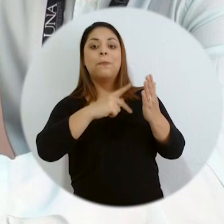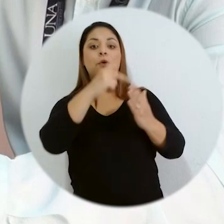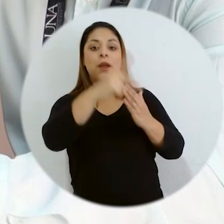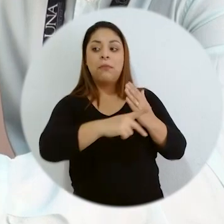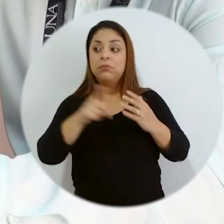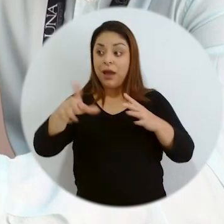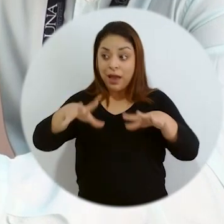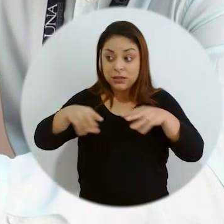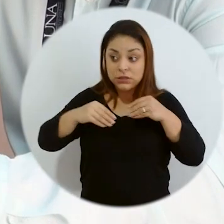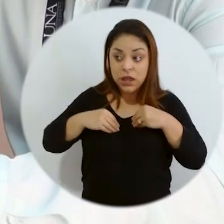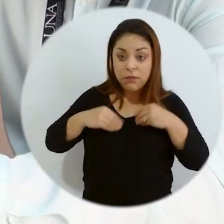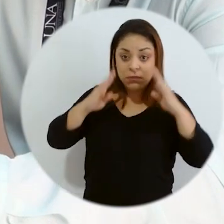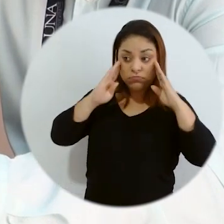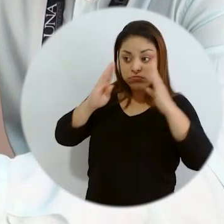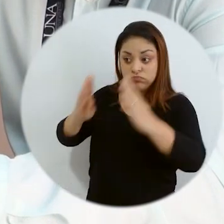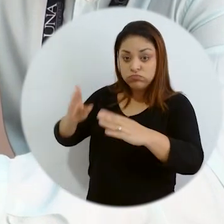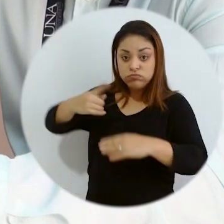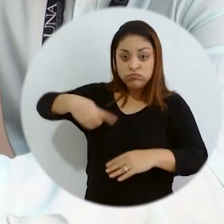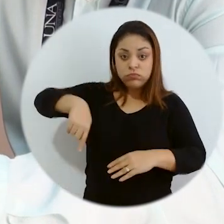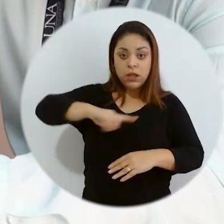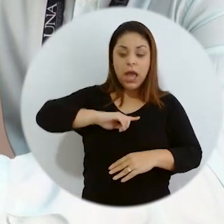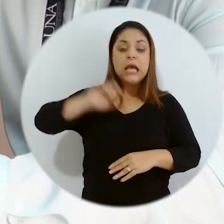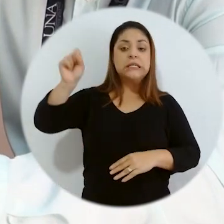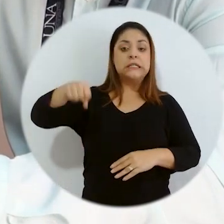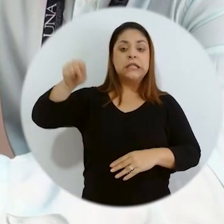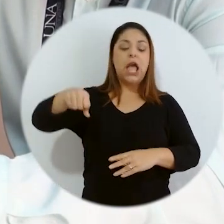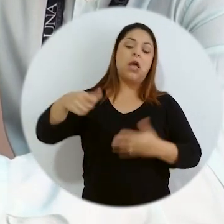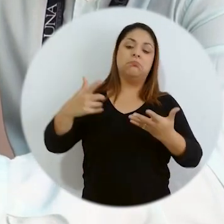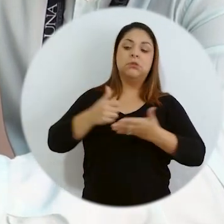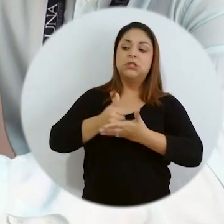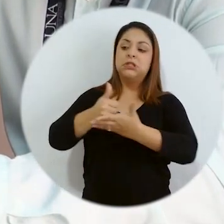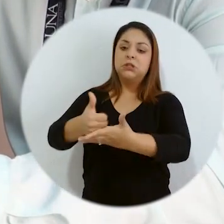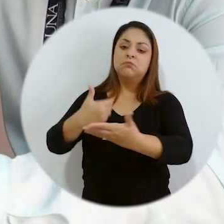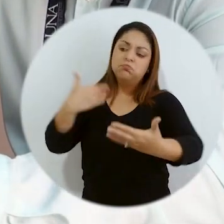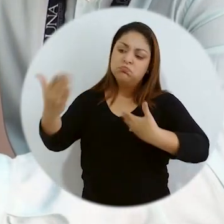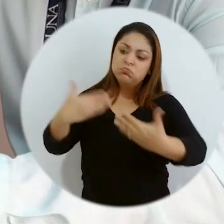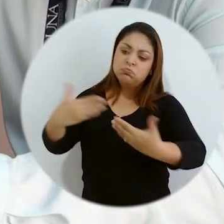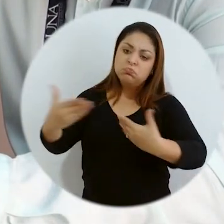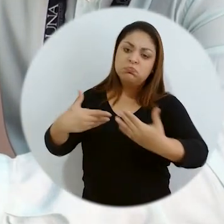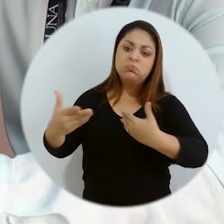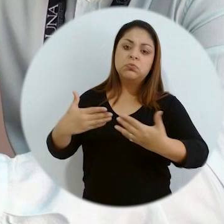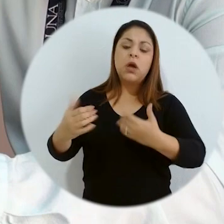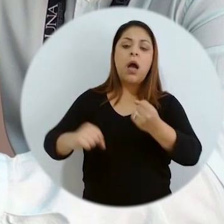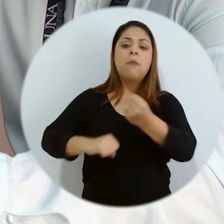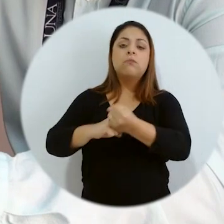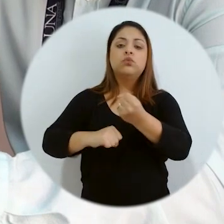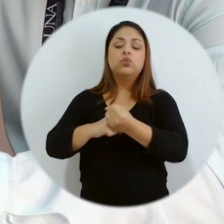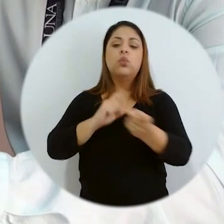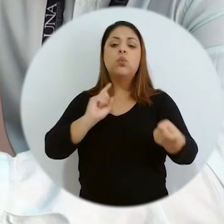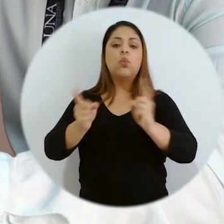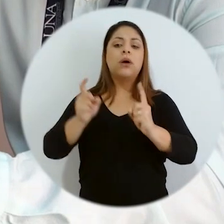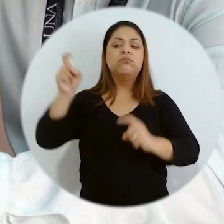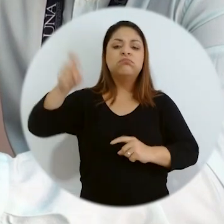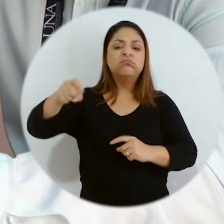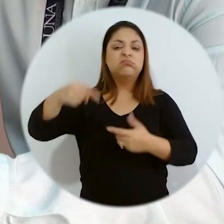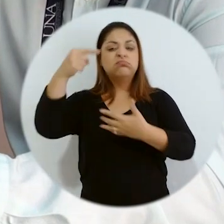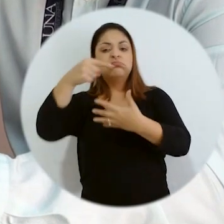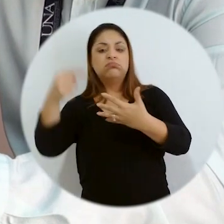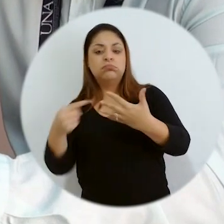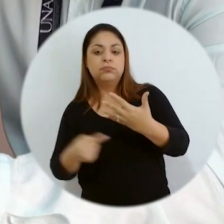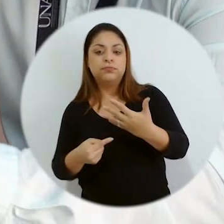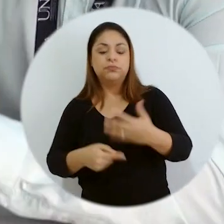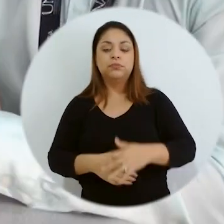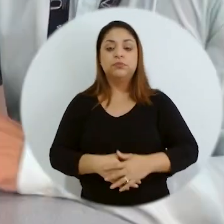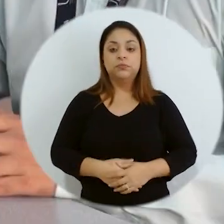programa y que acepte, ¿verdad?, la atención y después definir en conjunto con él cuáles son esos apoyos educativos y esos ajustes que va a